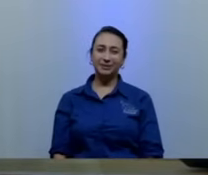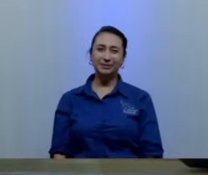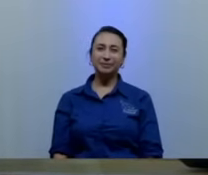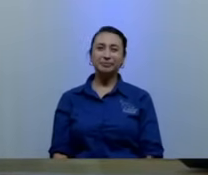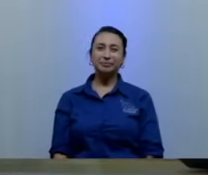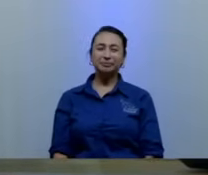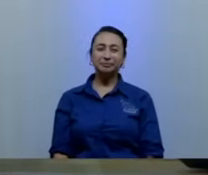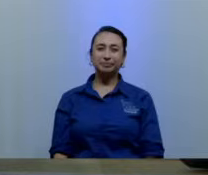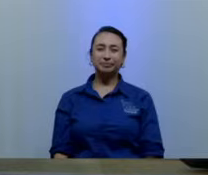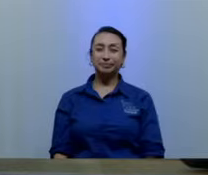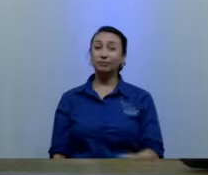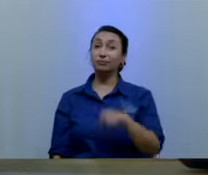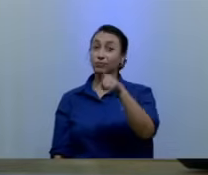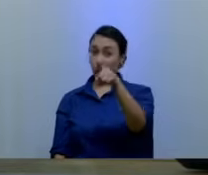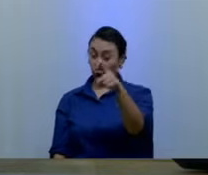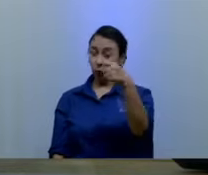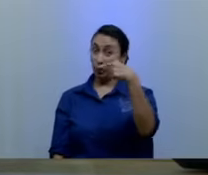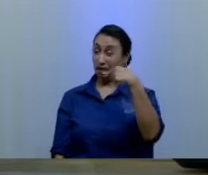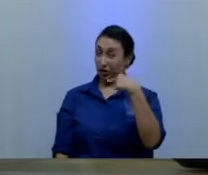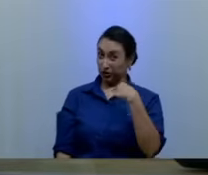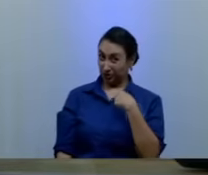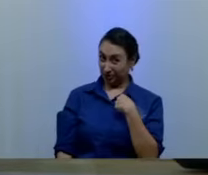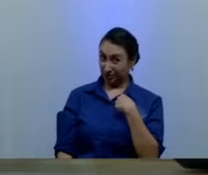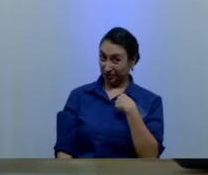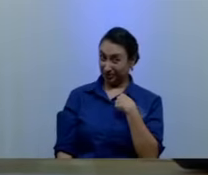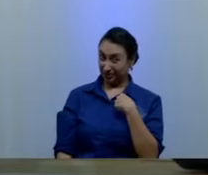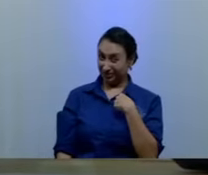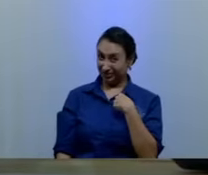¿eh? O azúcar.